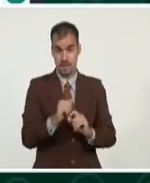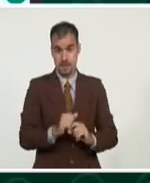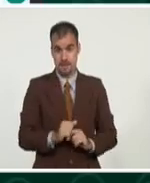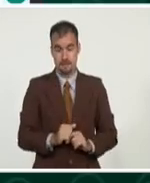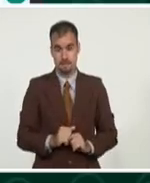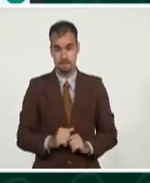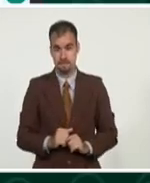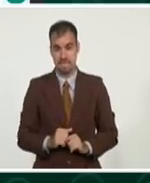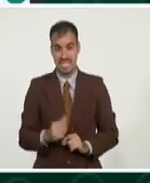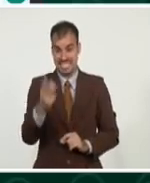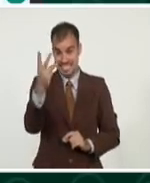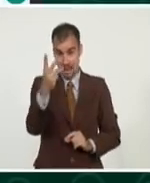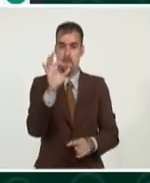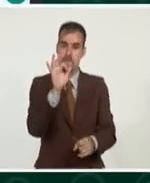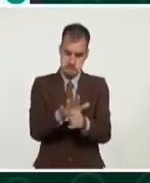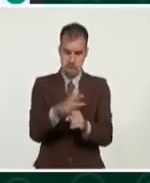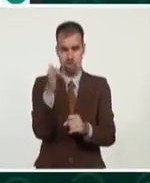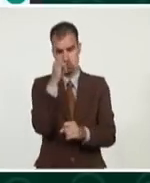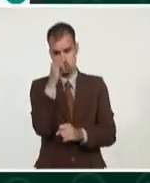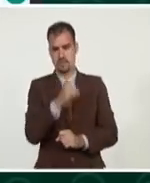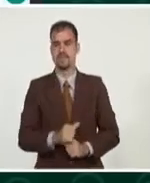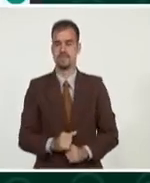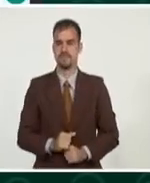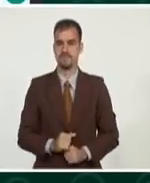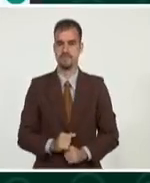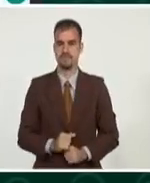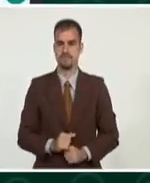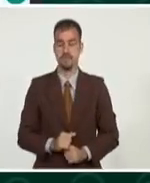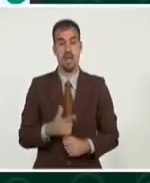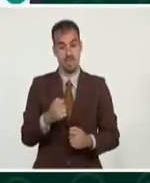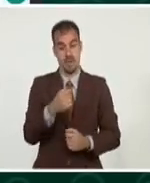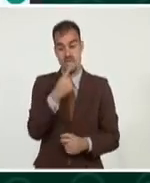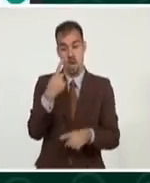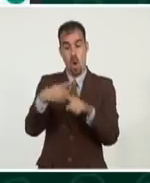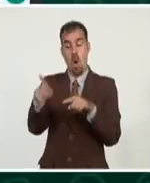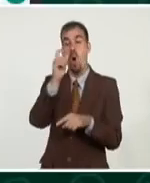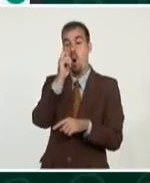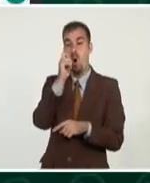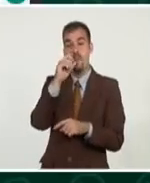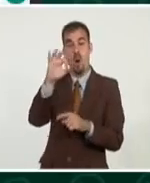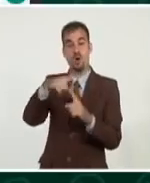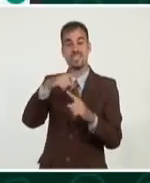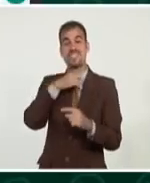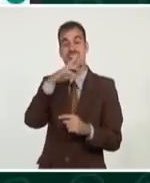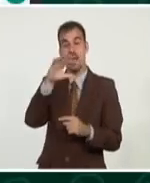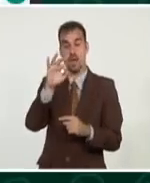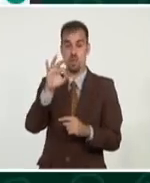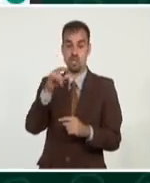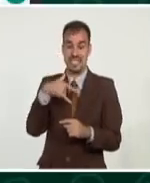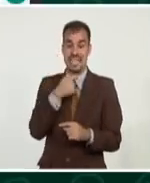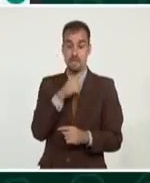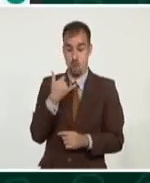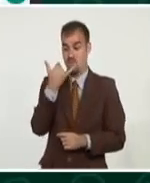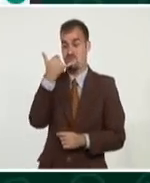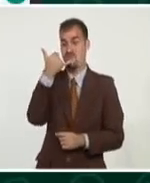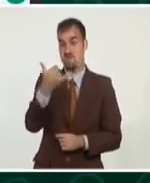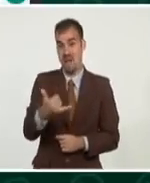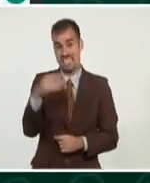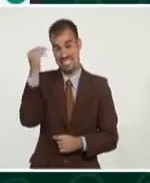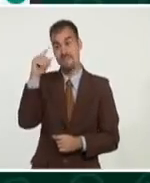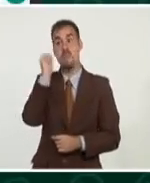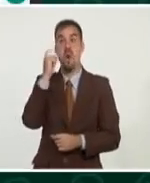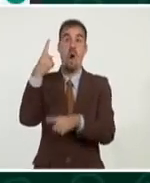tres comienzas. O sea, decirle a Luis Manuel, porque si yo lo llamo, es verdad lo que dice Yanelis, que